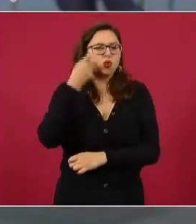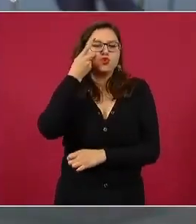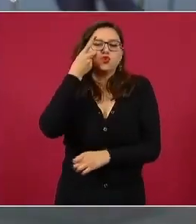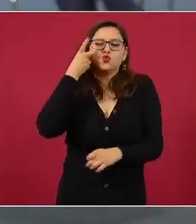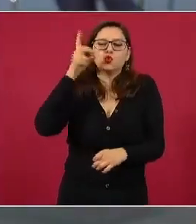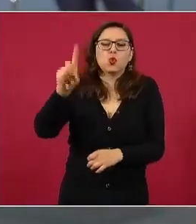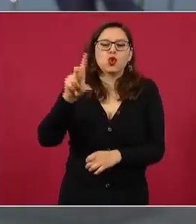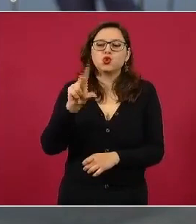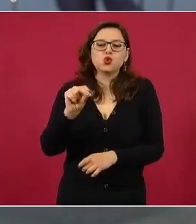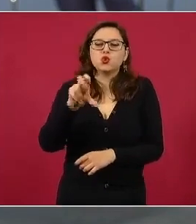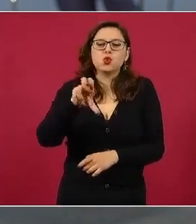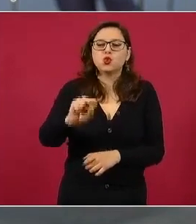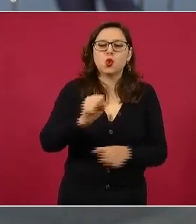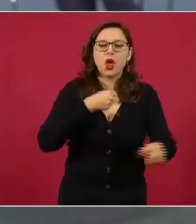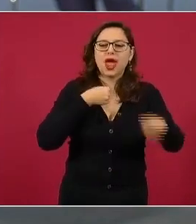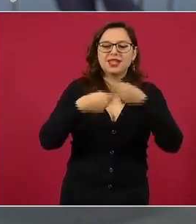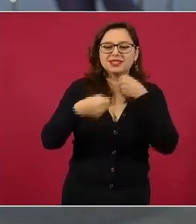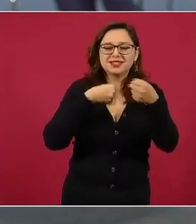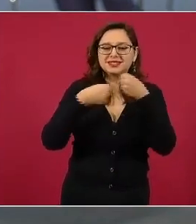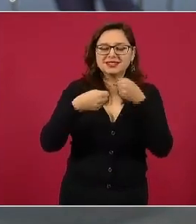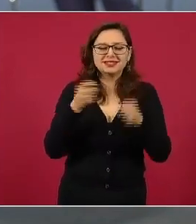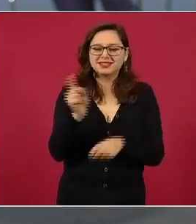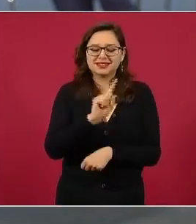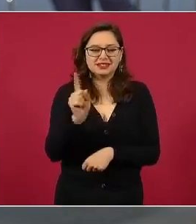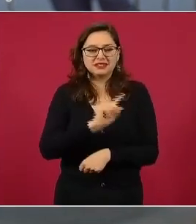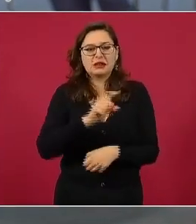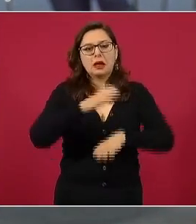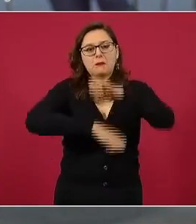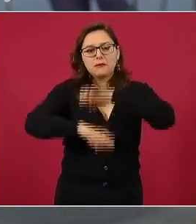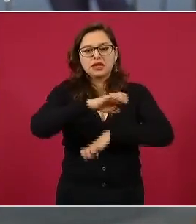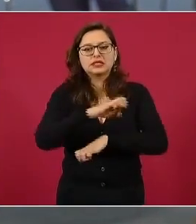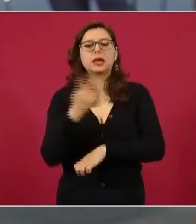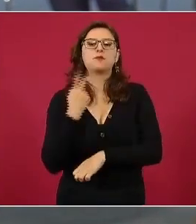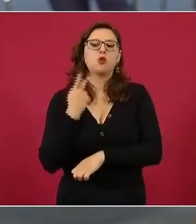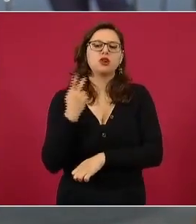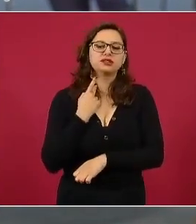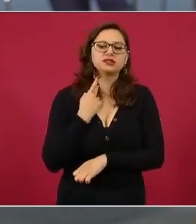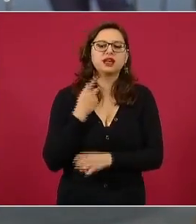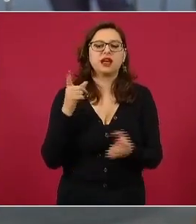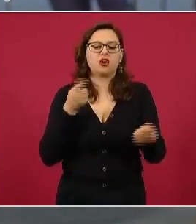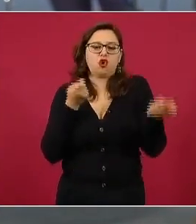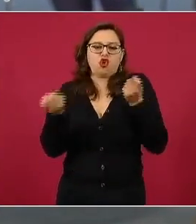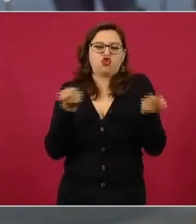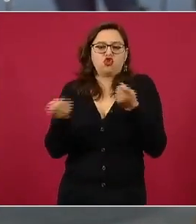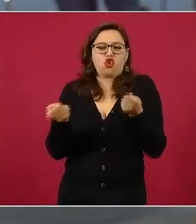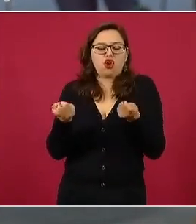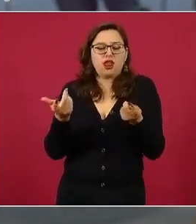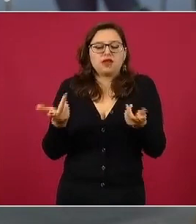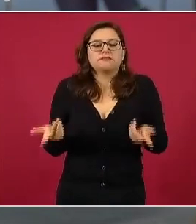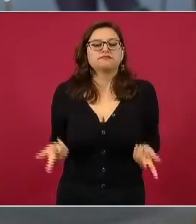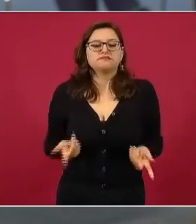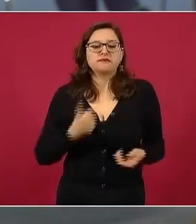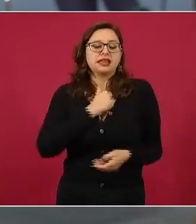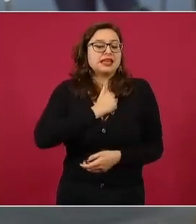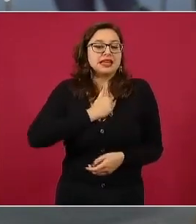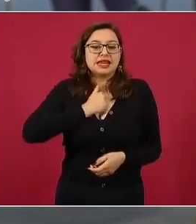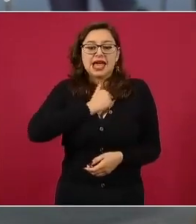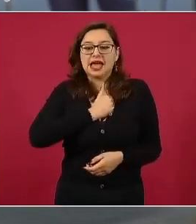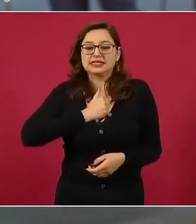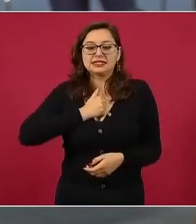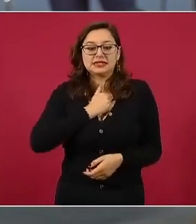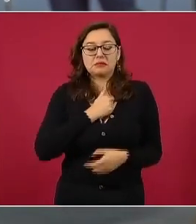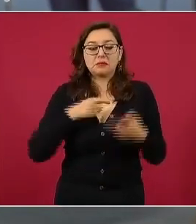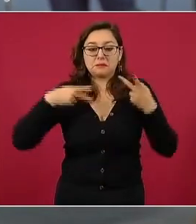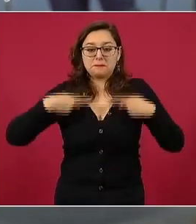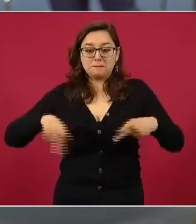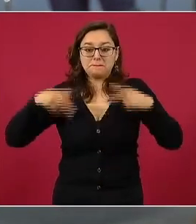son periodistas, son empresarios, son políticos, y desgraciadamente pues la gente